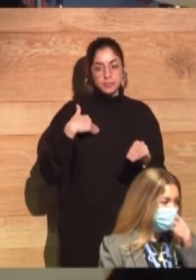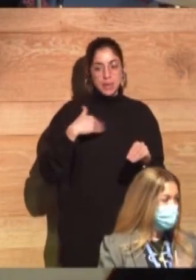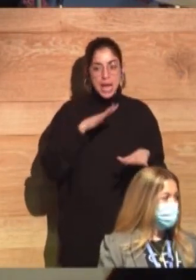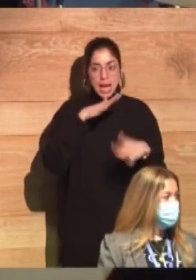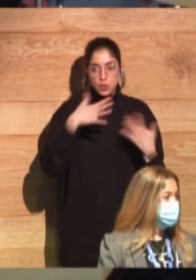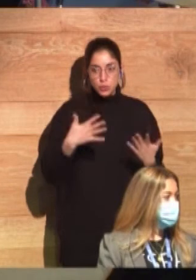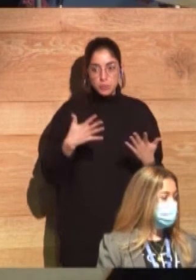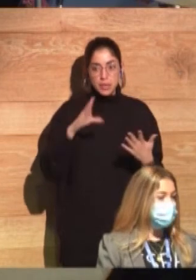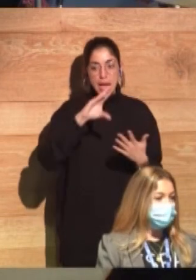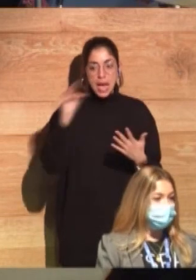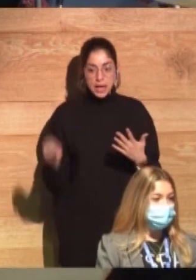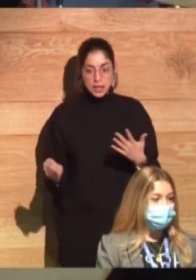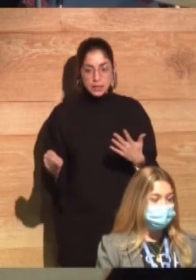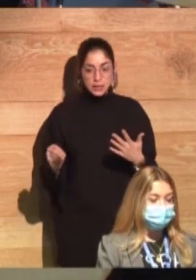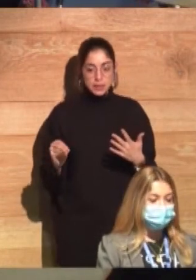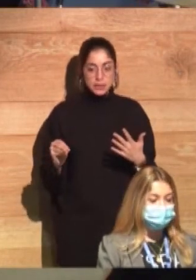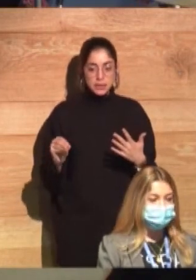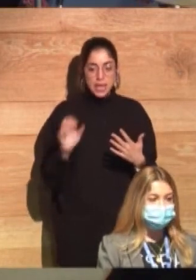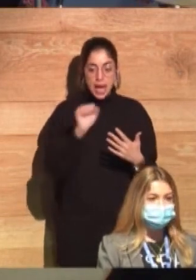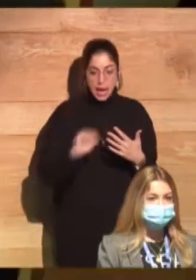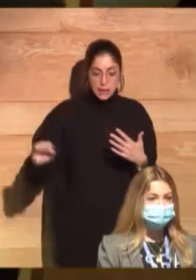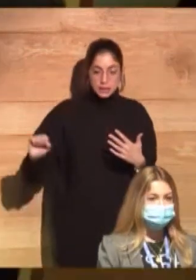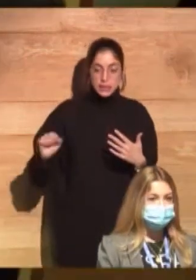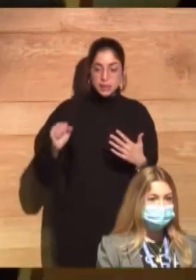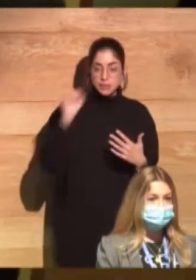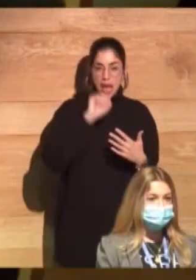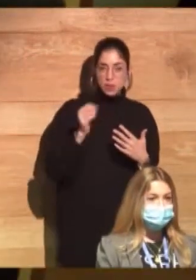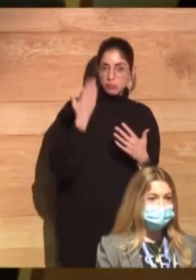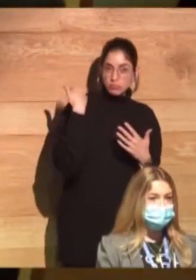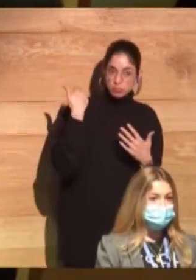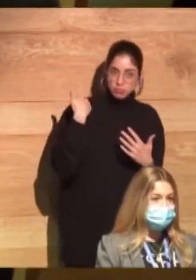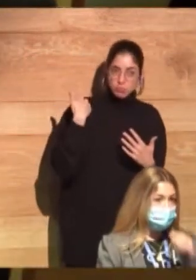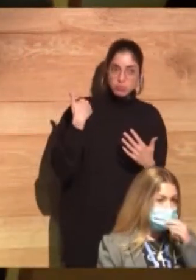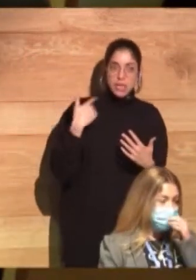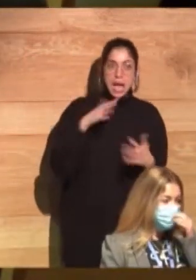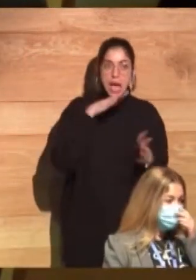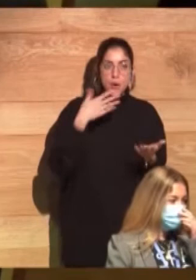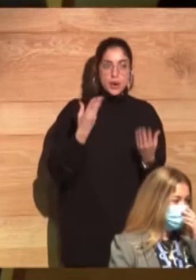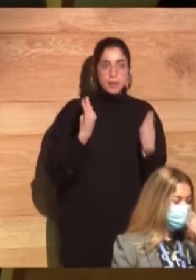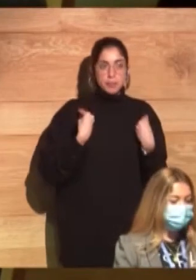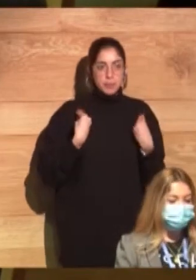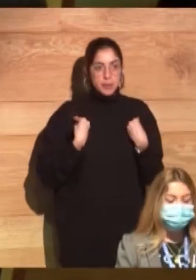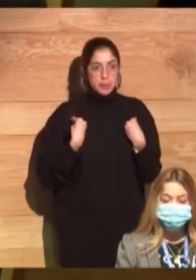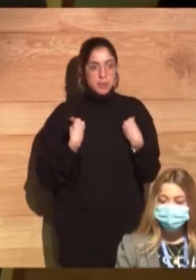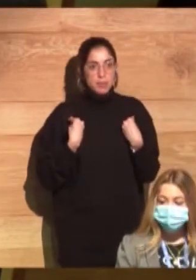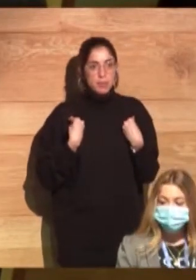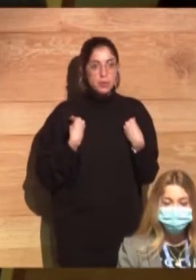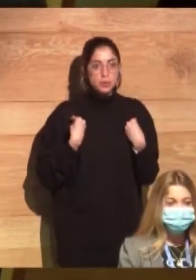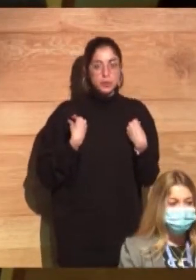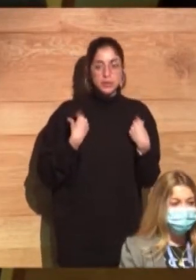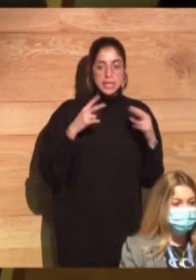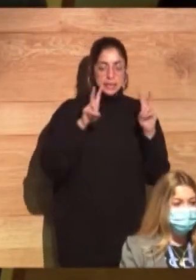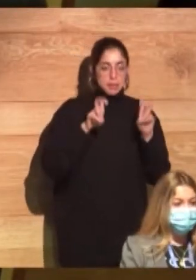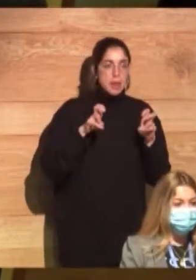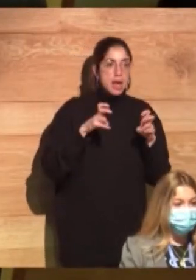actualmente en África en los últimos años se está viendo cada vez más un interés por parte de actores globales y